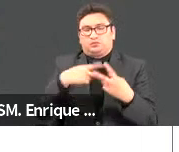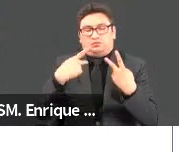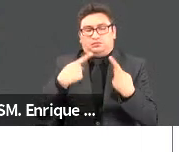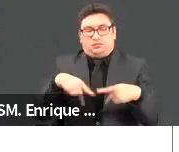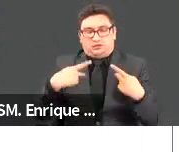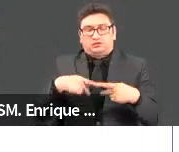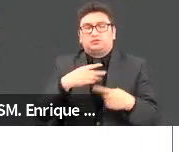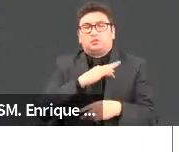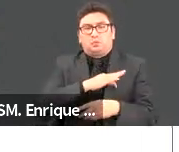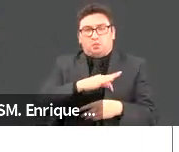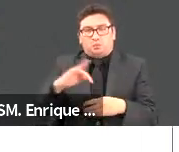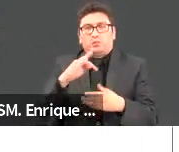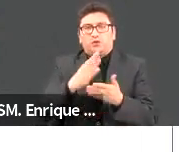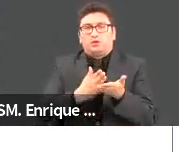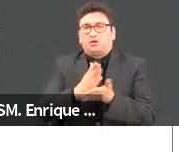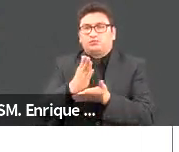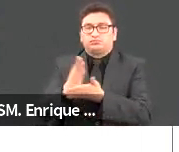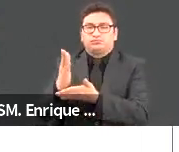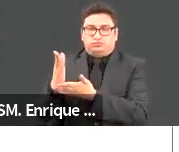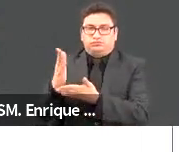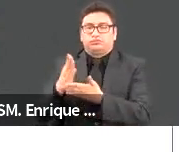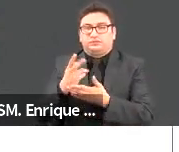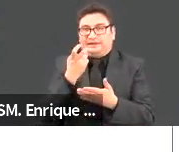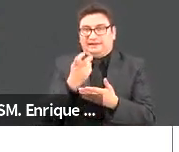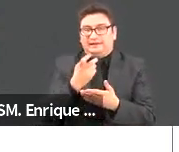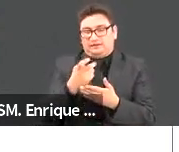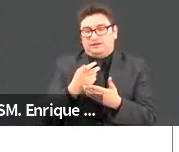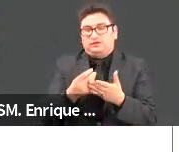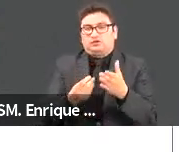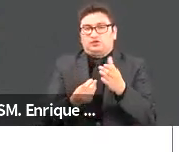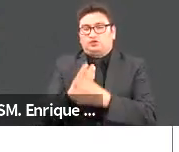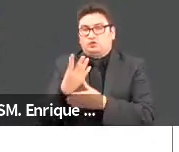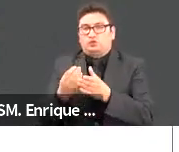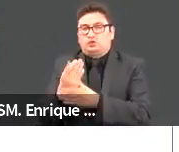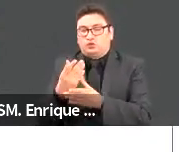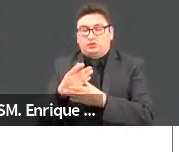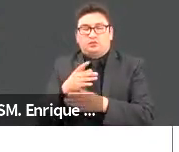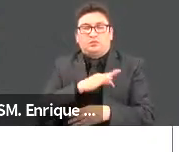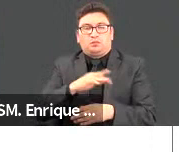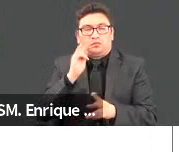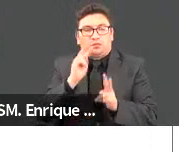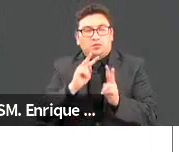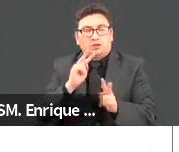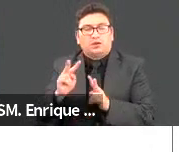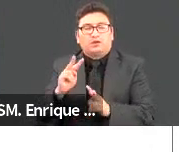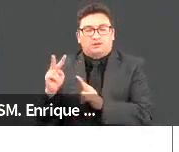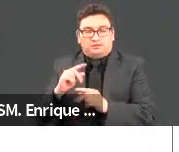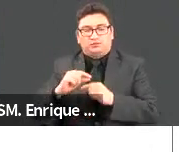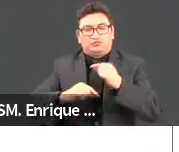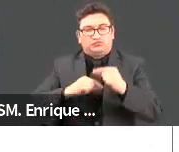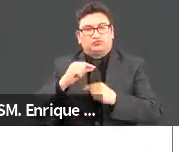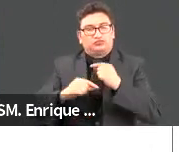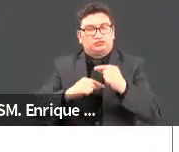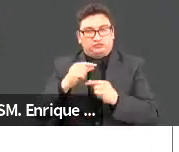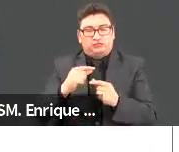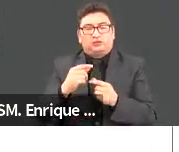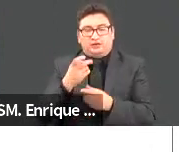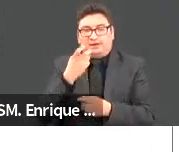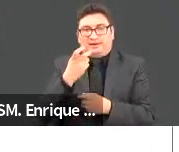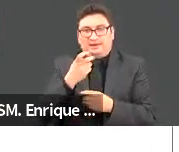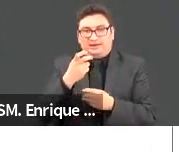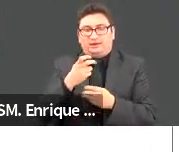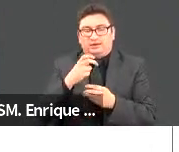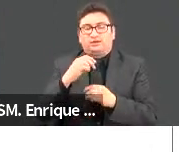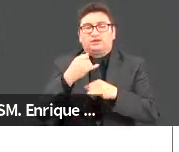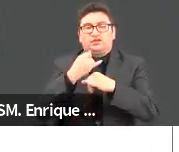general pudiera tener acceso a estos sistemas electrónicos de consulta. Y así se iba incorporando, se iba acumulando